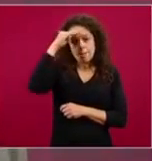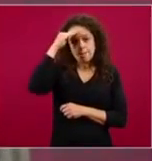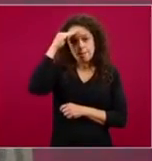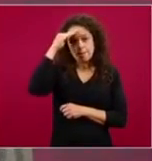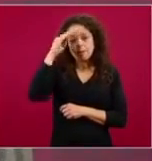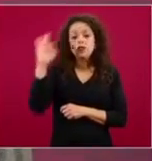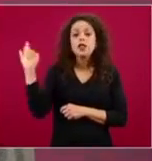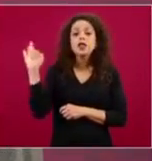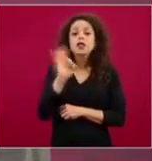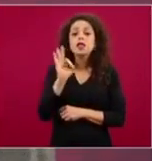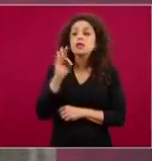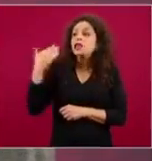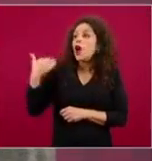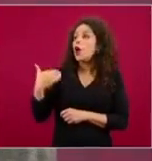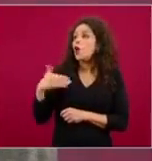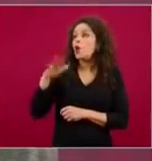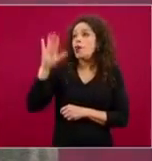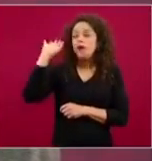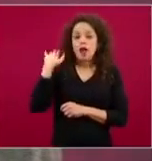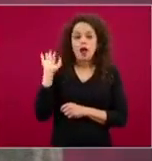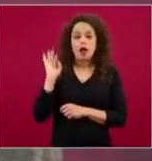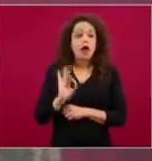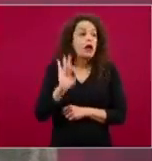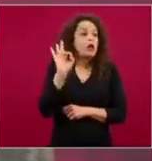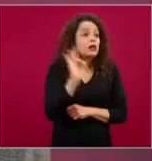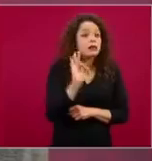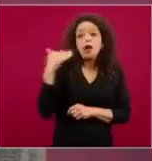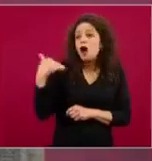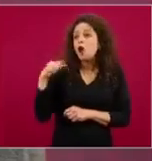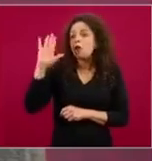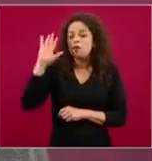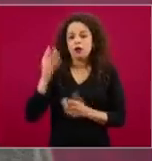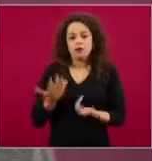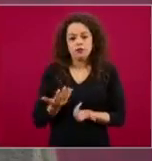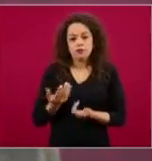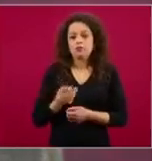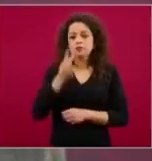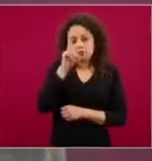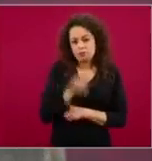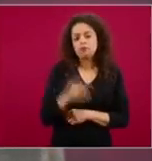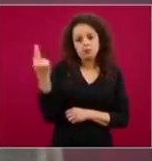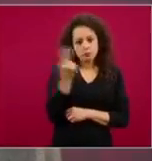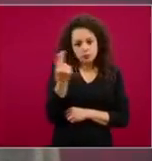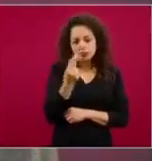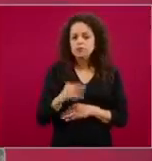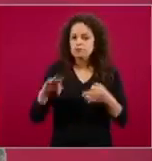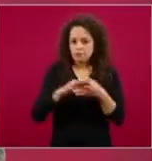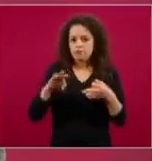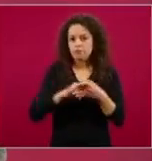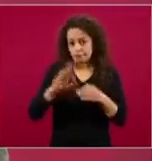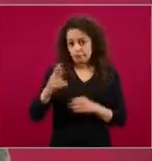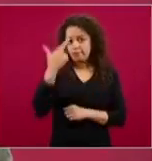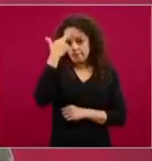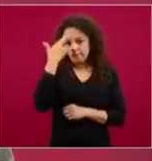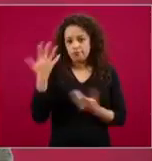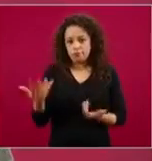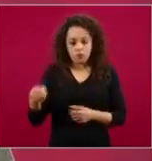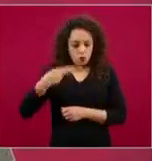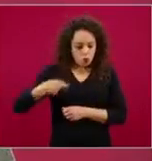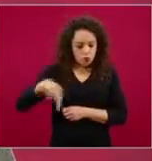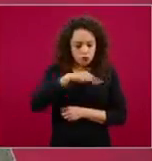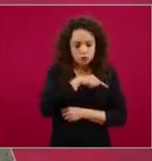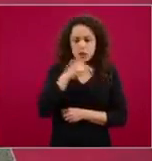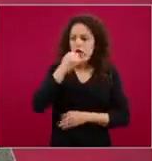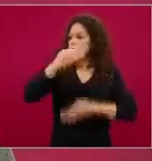de intervenciones. Y esto lo hemos tratado en varias ocasiones, de cuando en cuando es bueno recordarlo. ¿Qué quisiéramos todas y